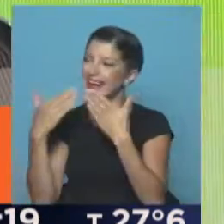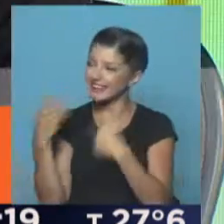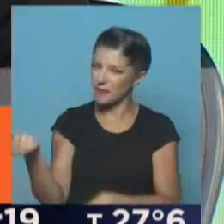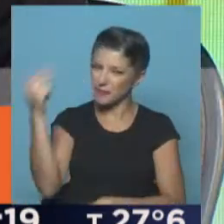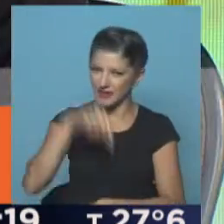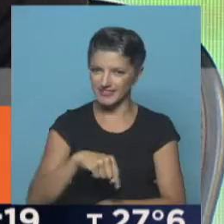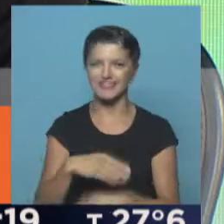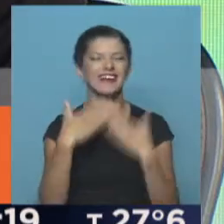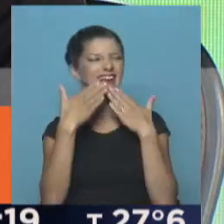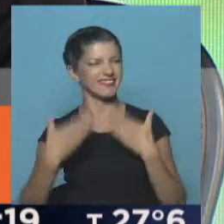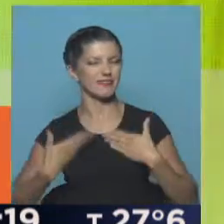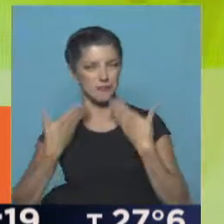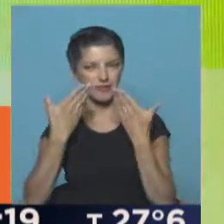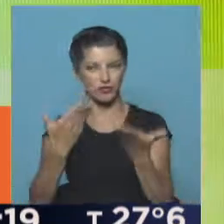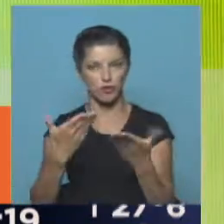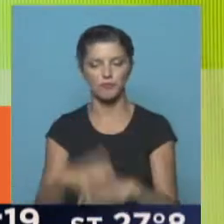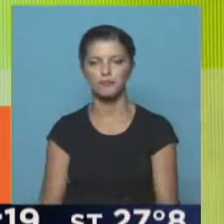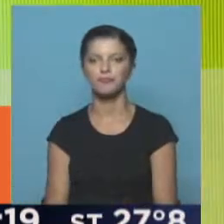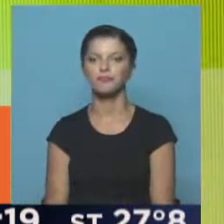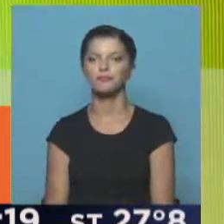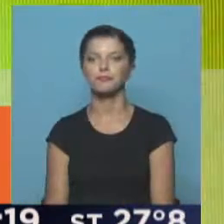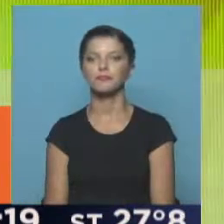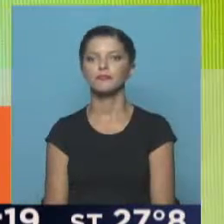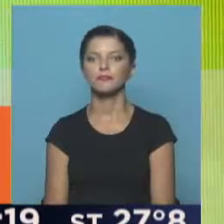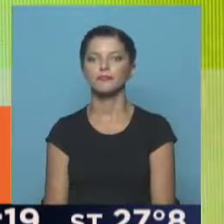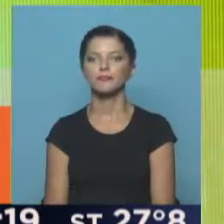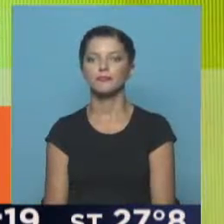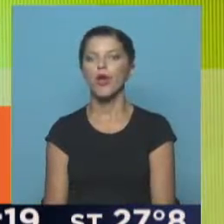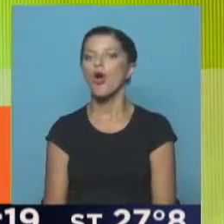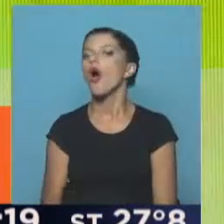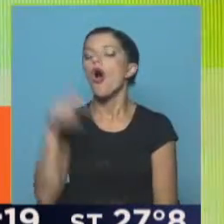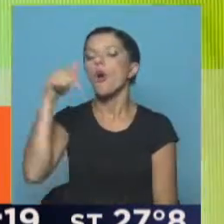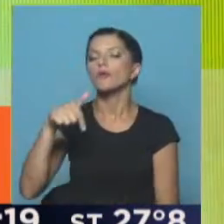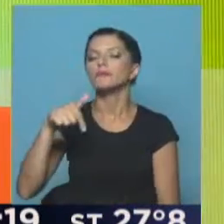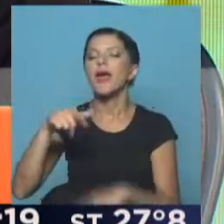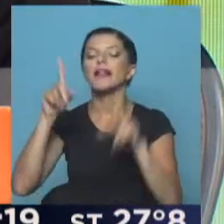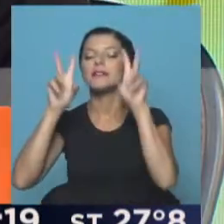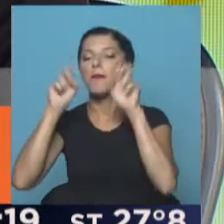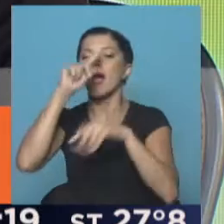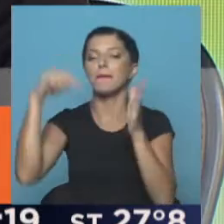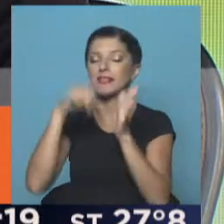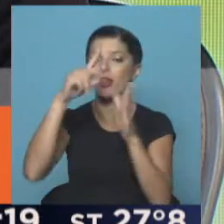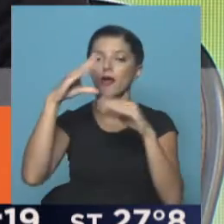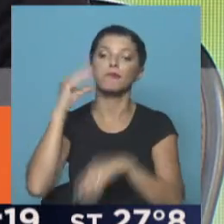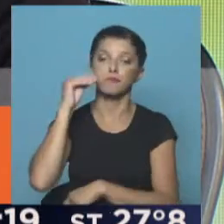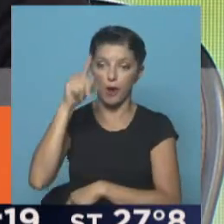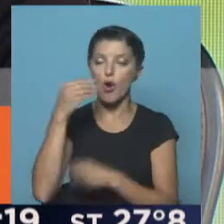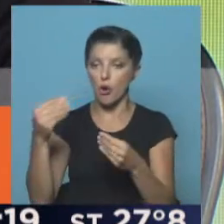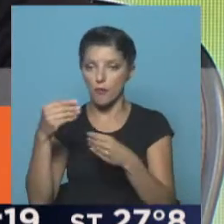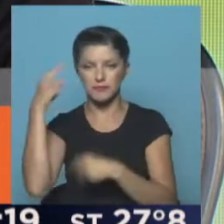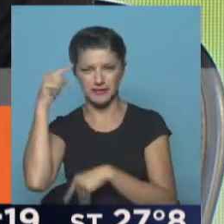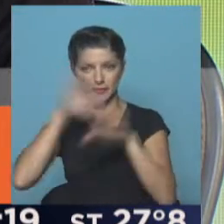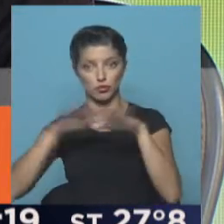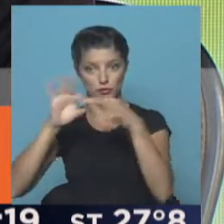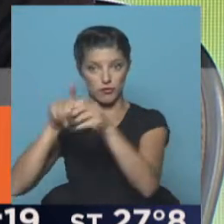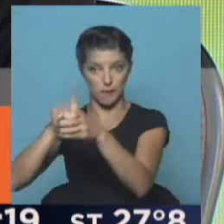nosotros. Gracias a ustedes por invitarme. ¿Cómo se está viviendo en Londres la salida del Reino Unido de la Unión Europea? Inicialmente diría que se está viviendo como un proceso de